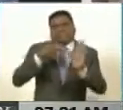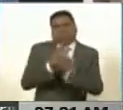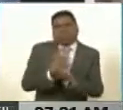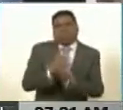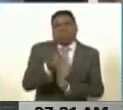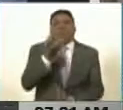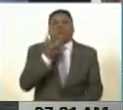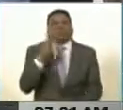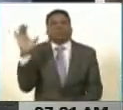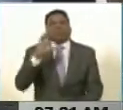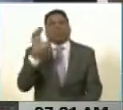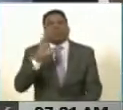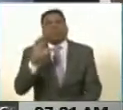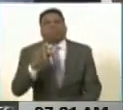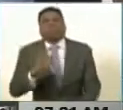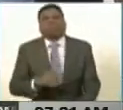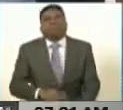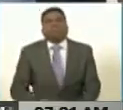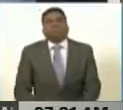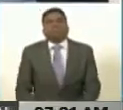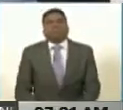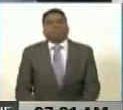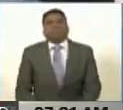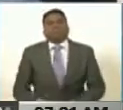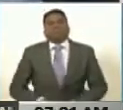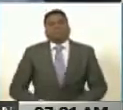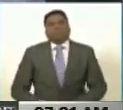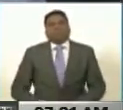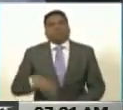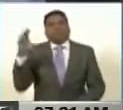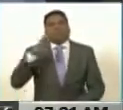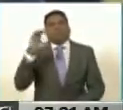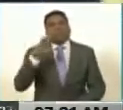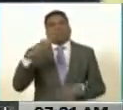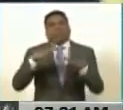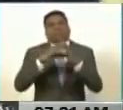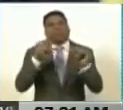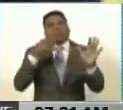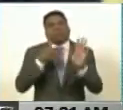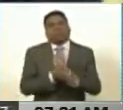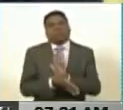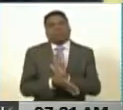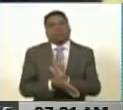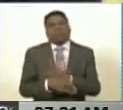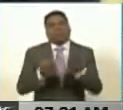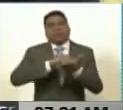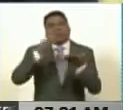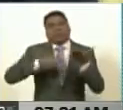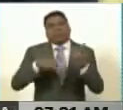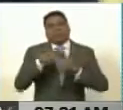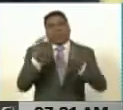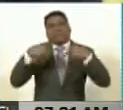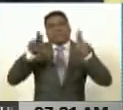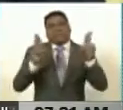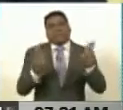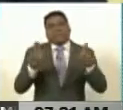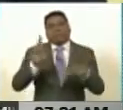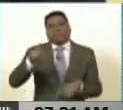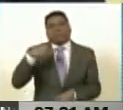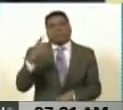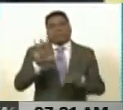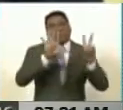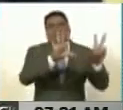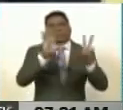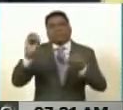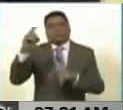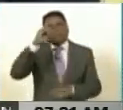Los colombianos terminaron dialogando, terminaron llegando a acuerdos, firmando la paz luego de más de 60 años